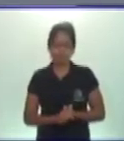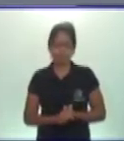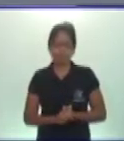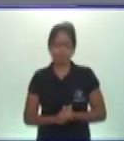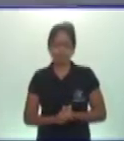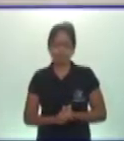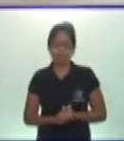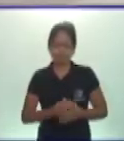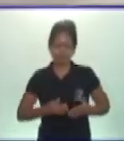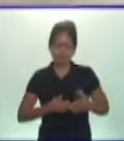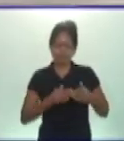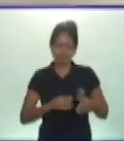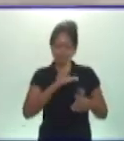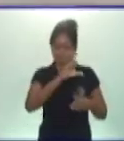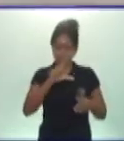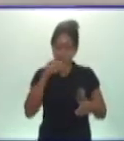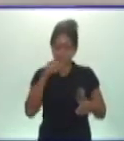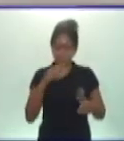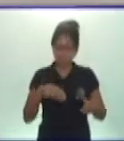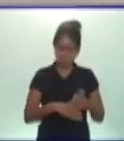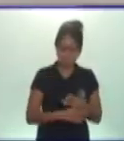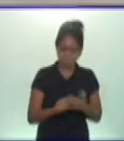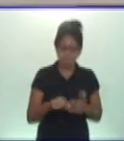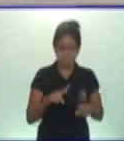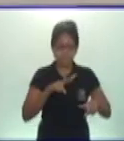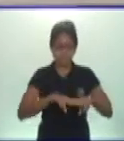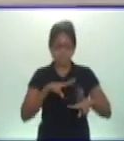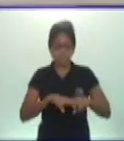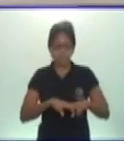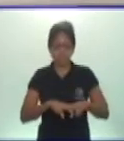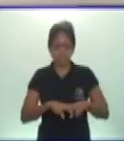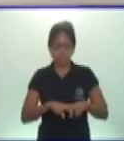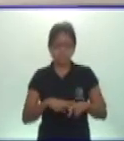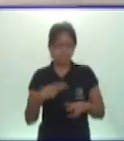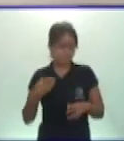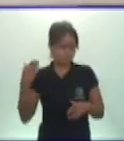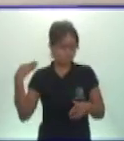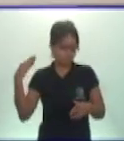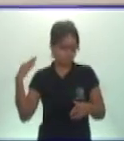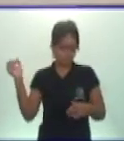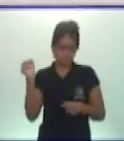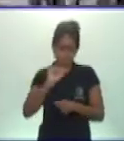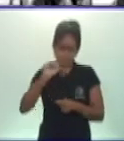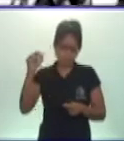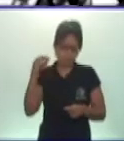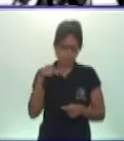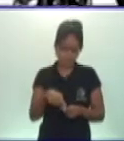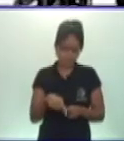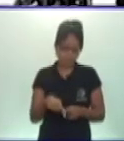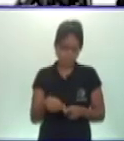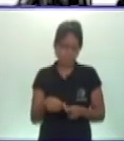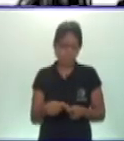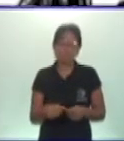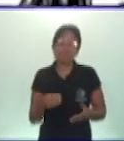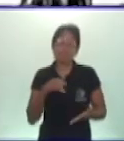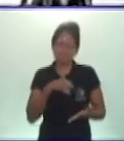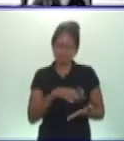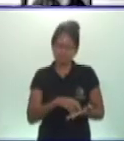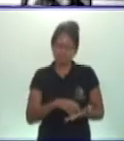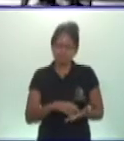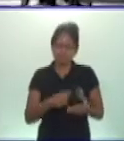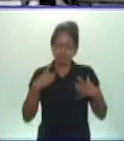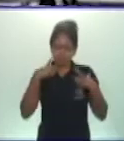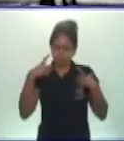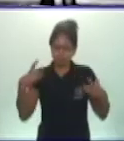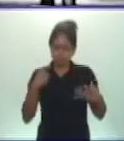El puerto de la Bahía de La Habana es considerado durante la época colonial uno de los centros estratégicos para España.